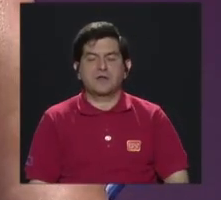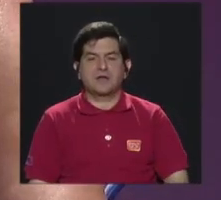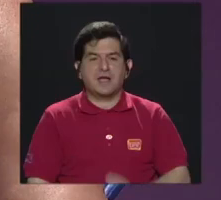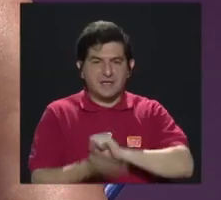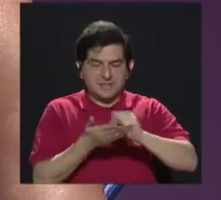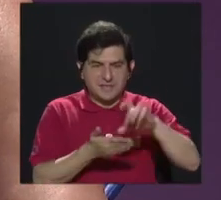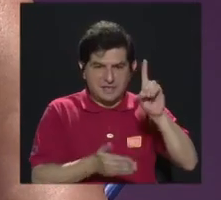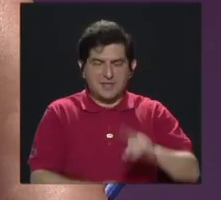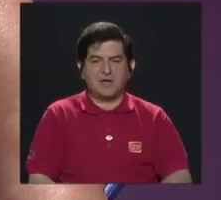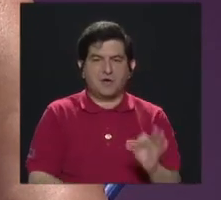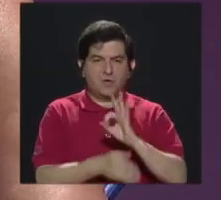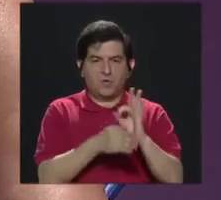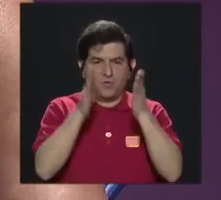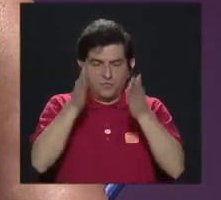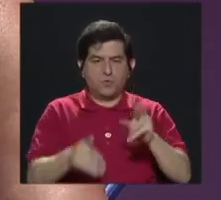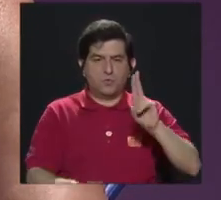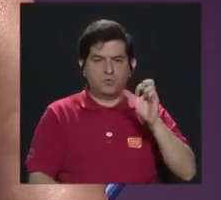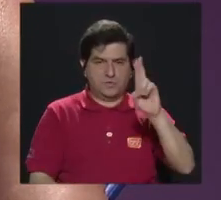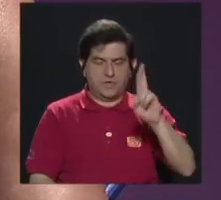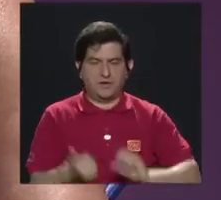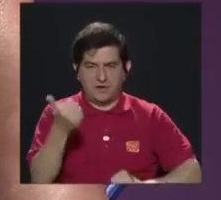y funcionario de la Universidad de Costa Rica, dice,